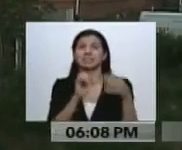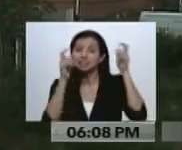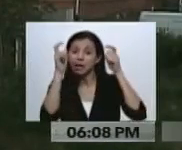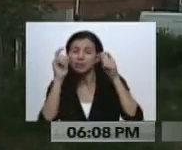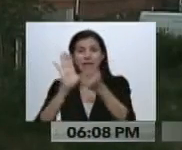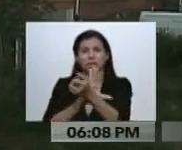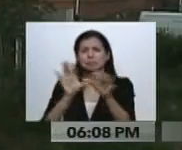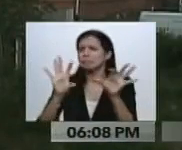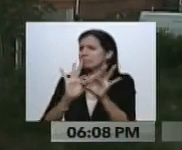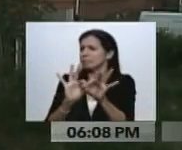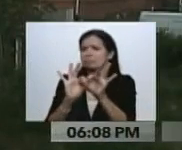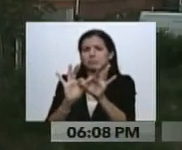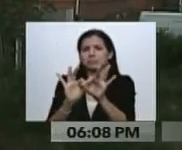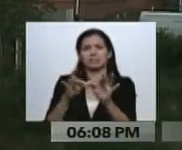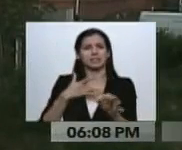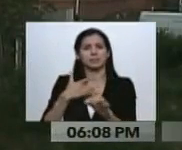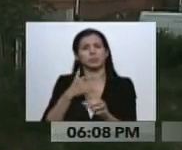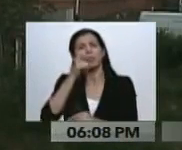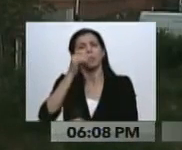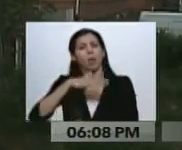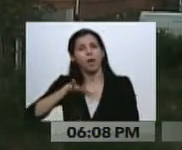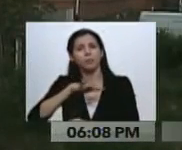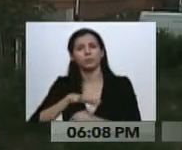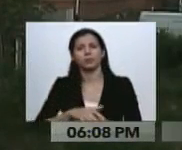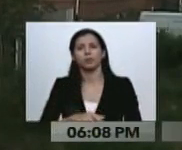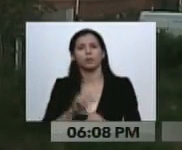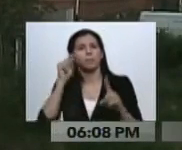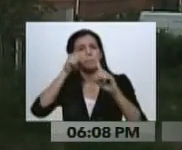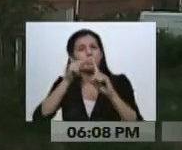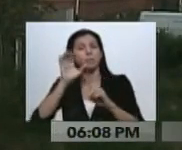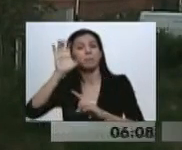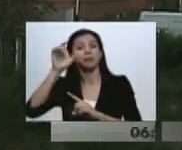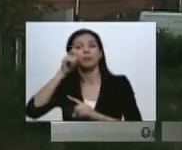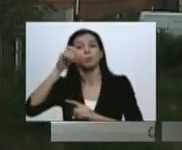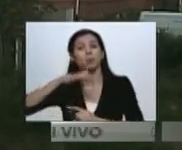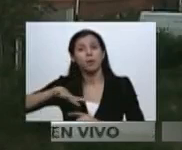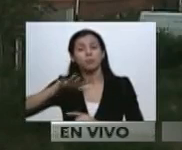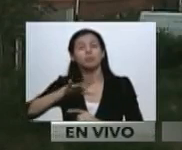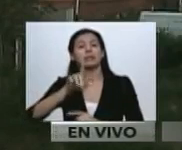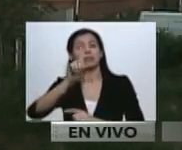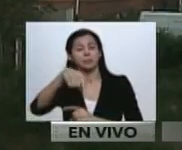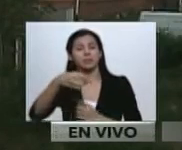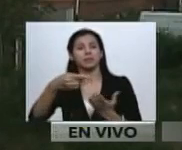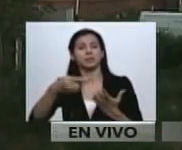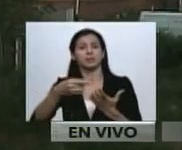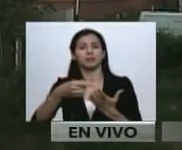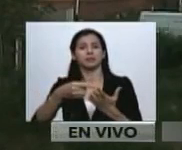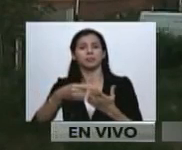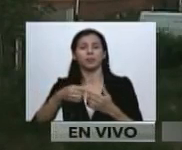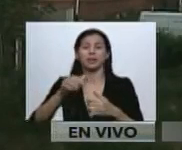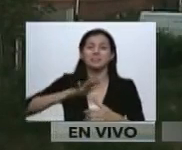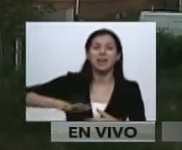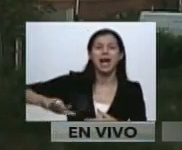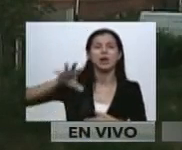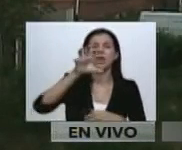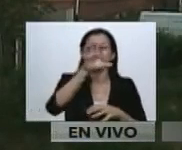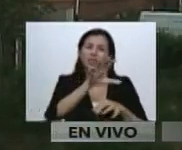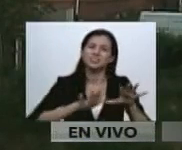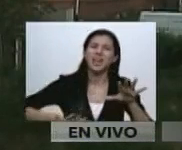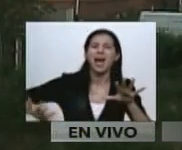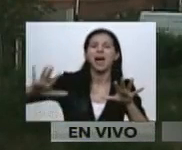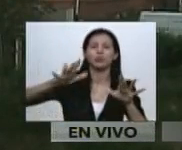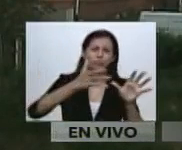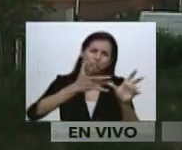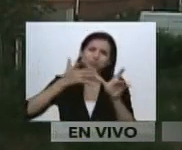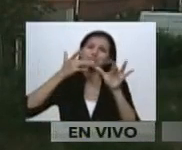sentir por nuestro pueblo, por nuestra patria y por esa región llanera de nuestro país en la